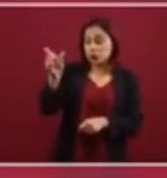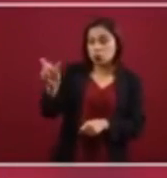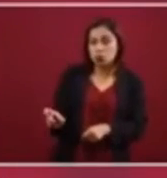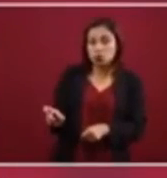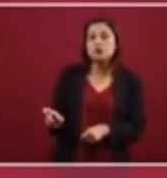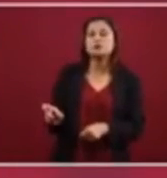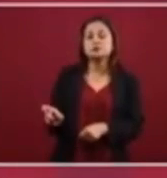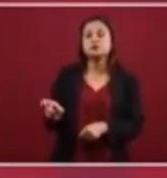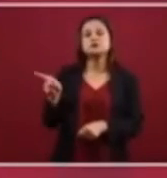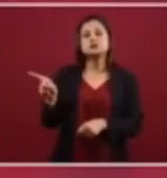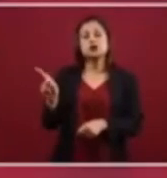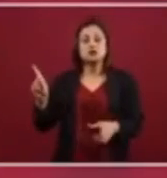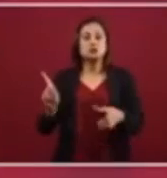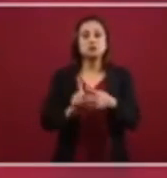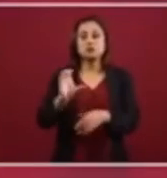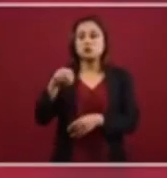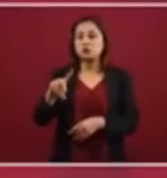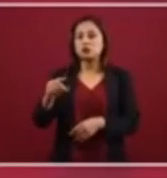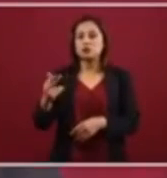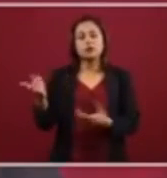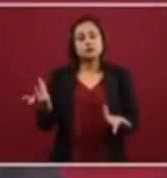ser una pantalla,